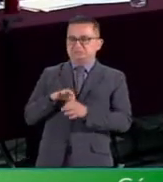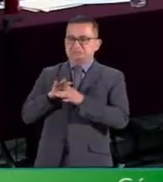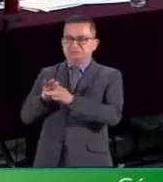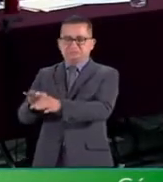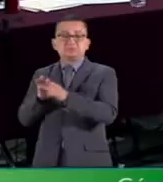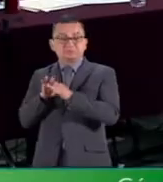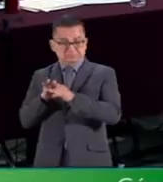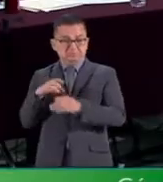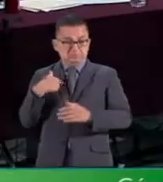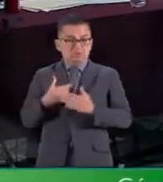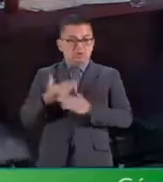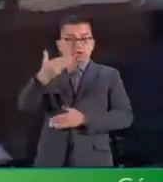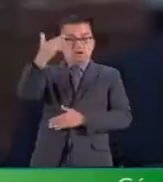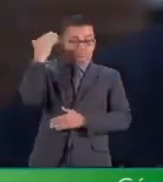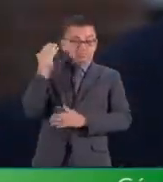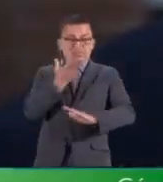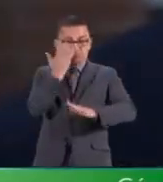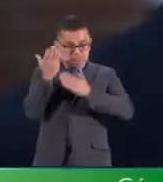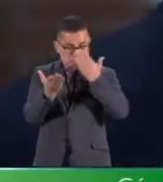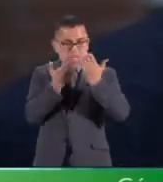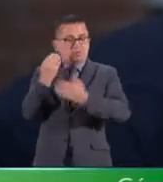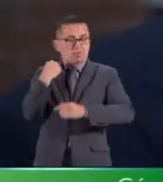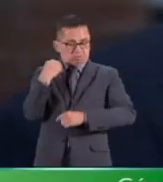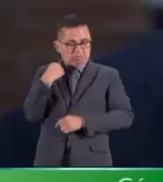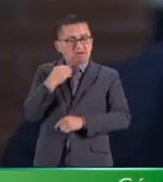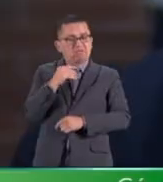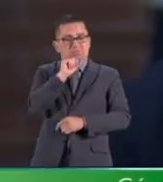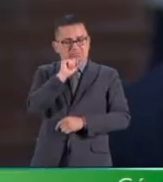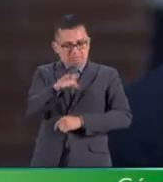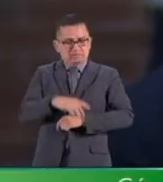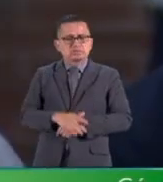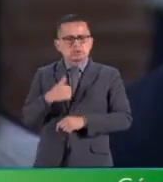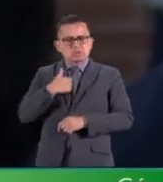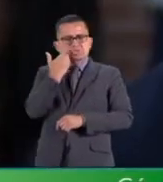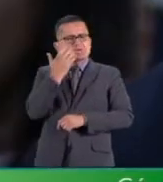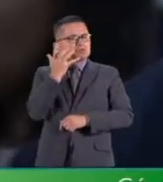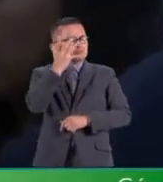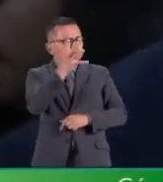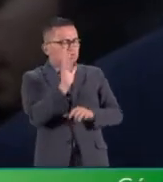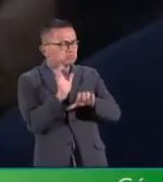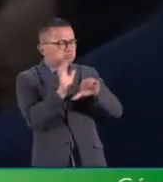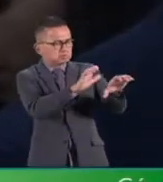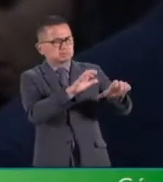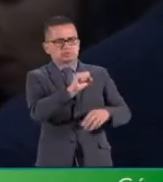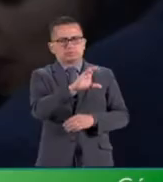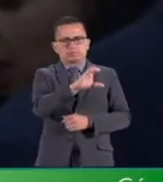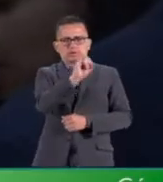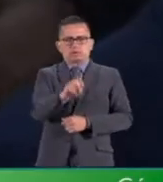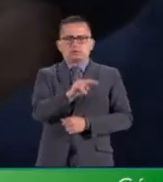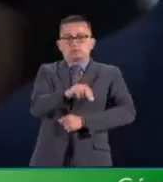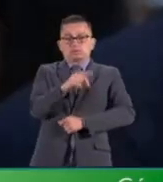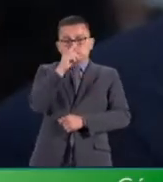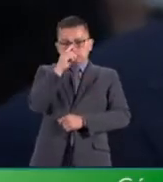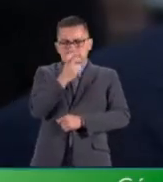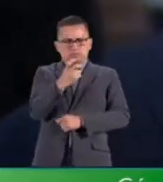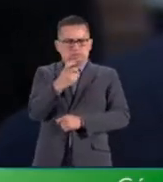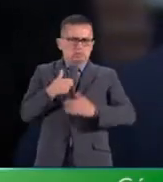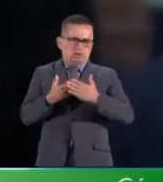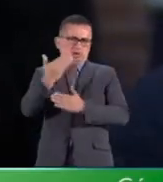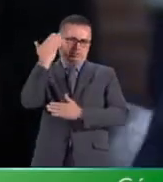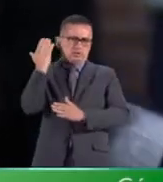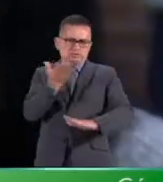estudié Derecho y quise trabajar en la Suprema Corte. Lo hice hace muchos años como